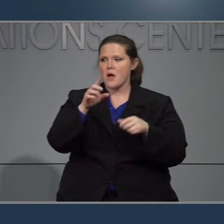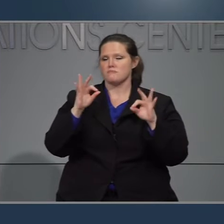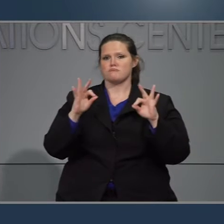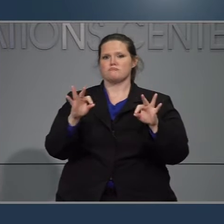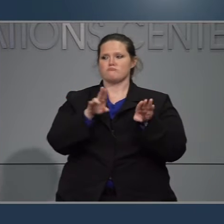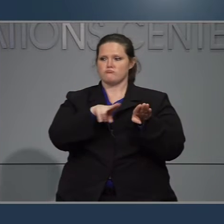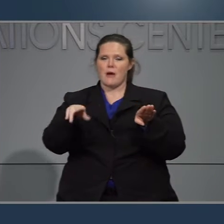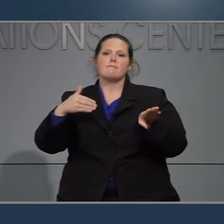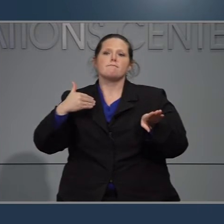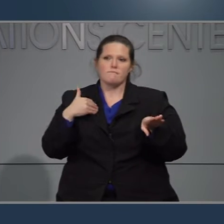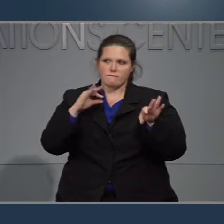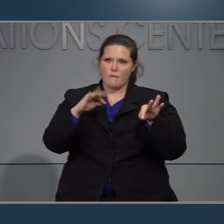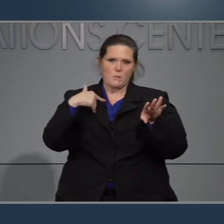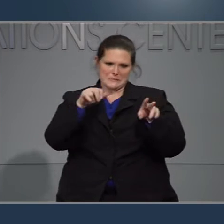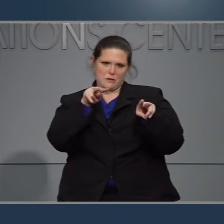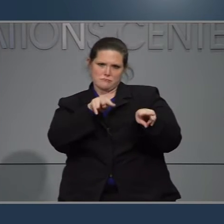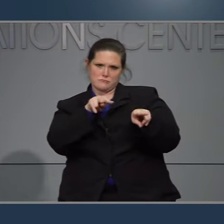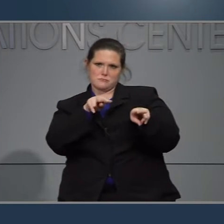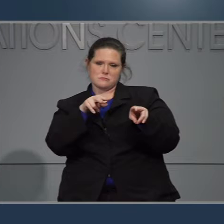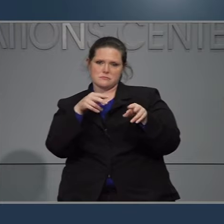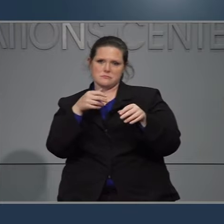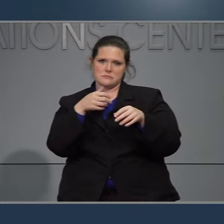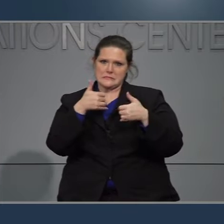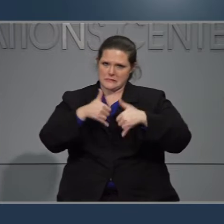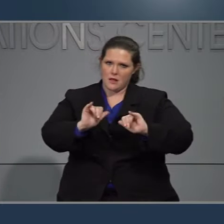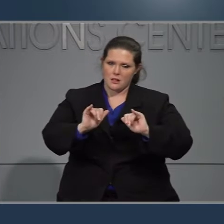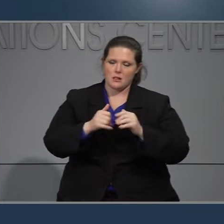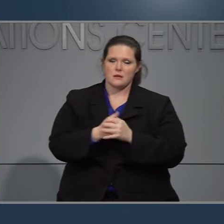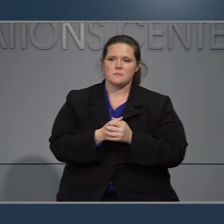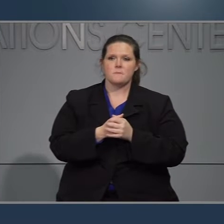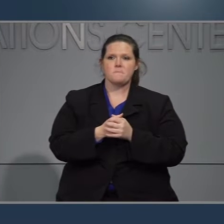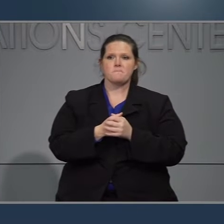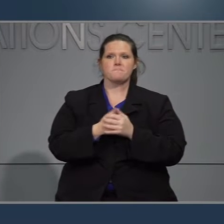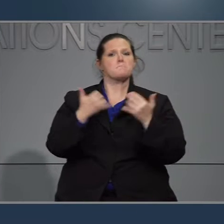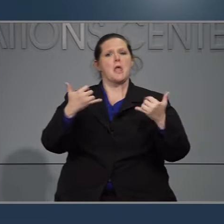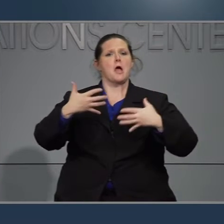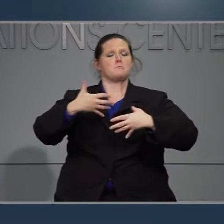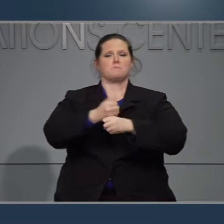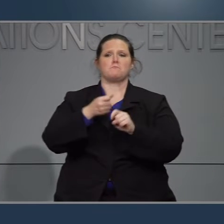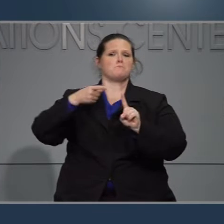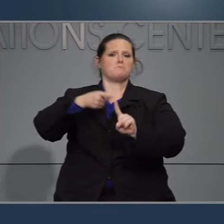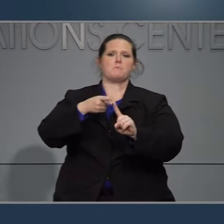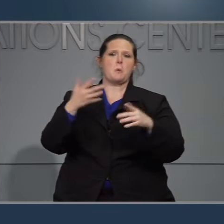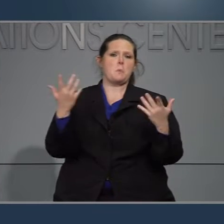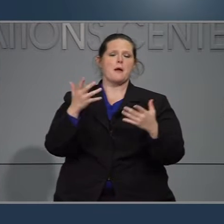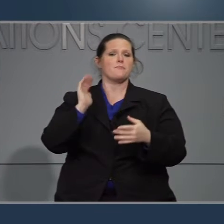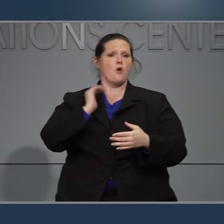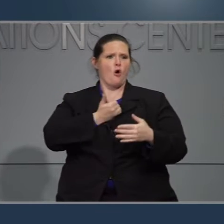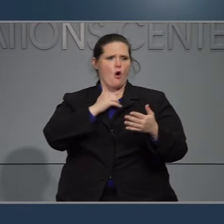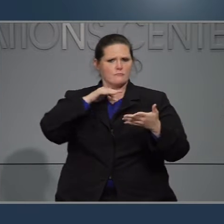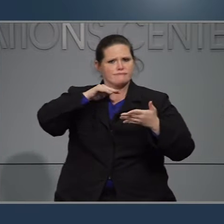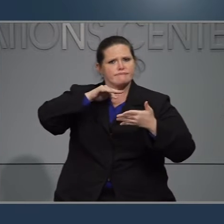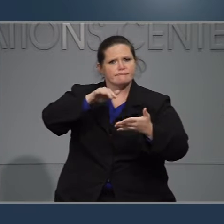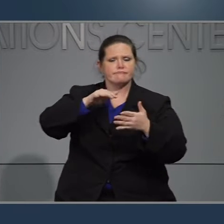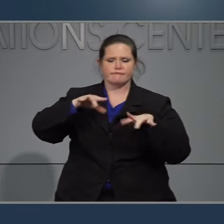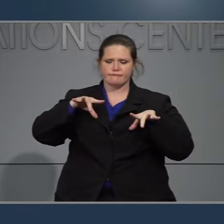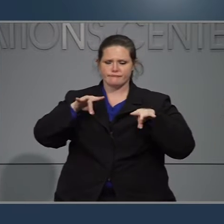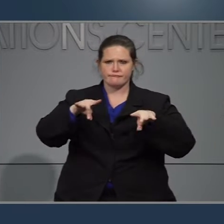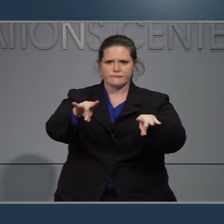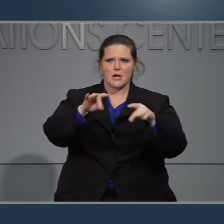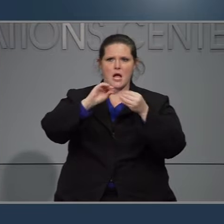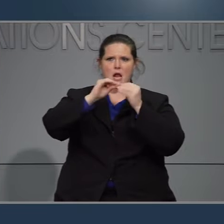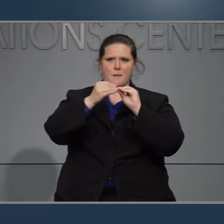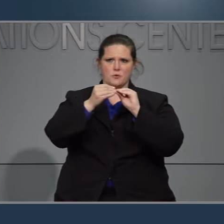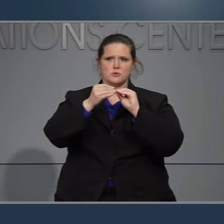cerca. Ahora, ¿dónde estamos ahora? Primero, los datos de vigilancia fue hacia abajo la semana pasada y comenzado a nivelar.